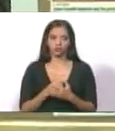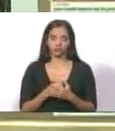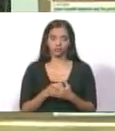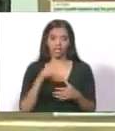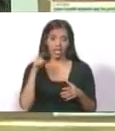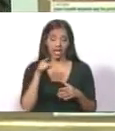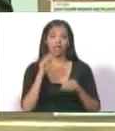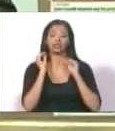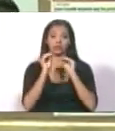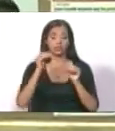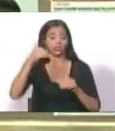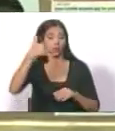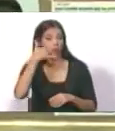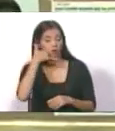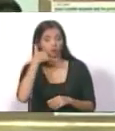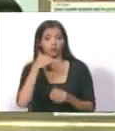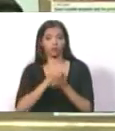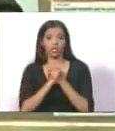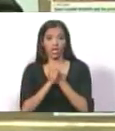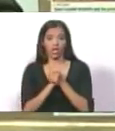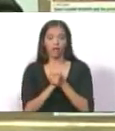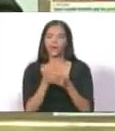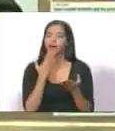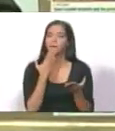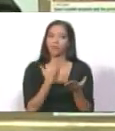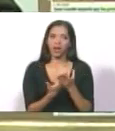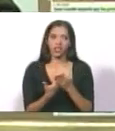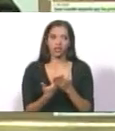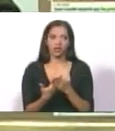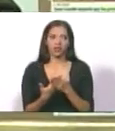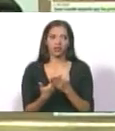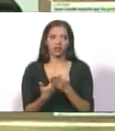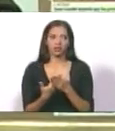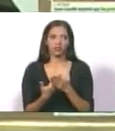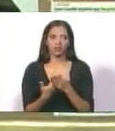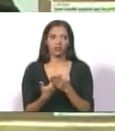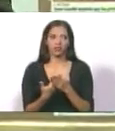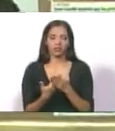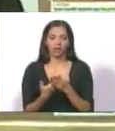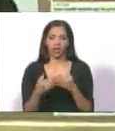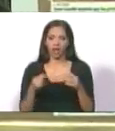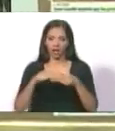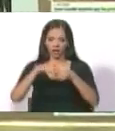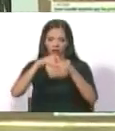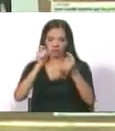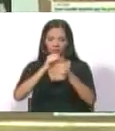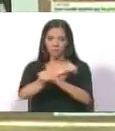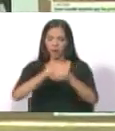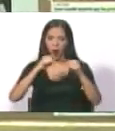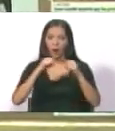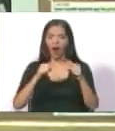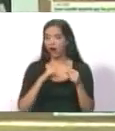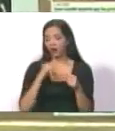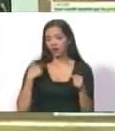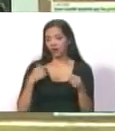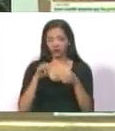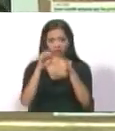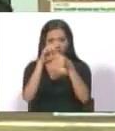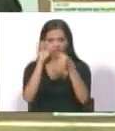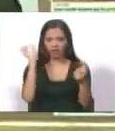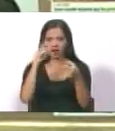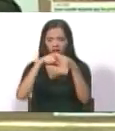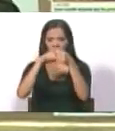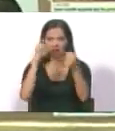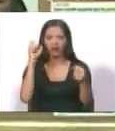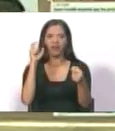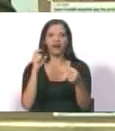a un compañero para pedirle los detonadores de los explosivos, porque tenía el explosivo, pero no tenía los detonadores. Y